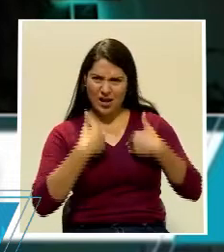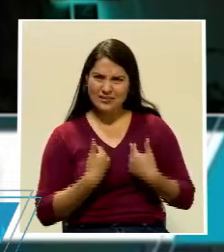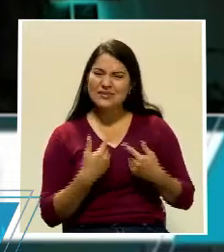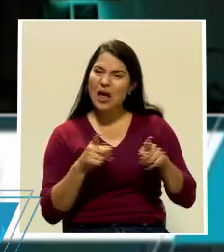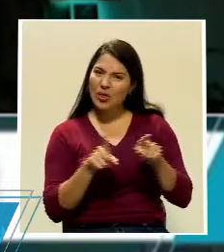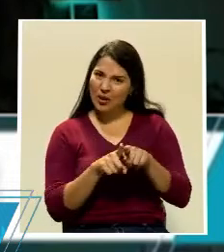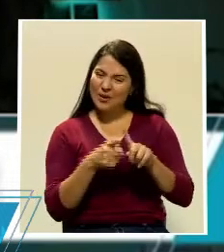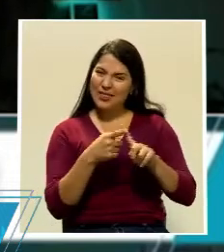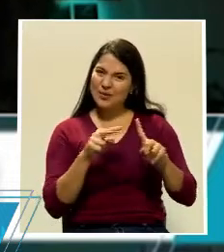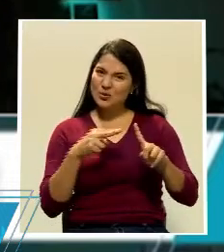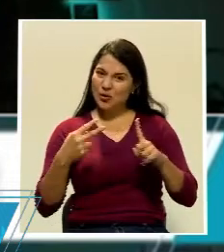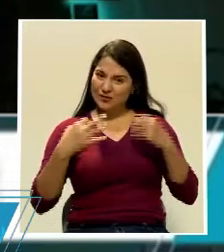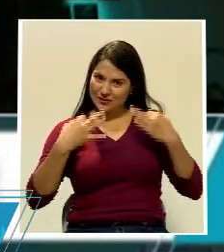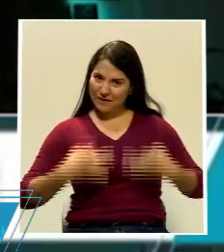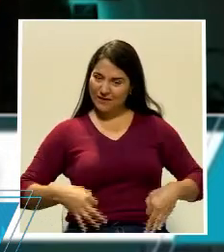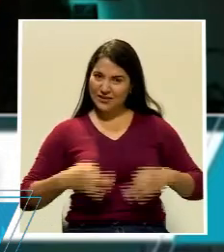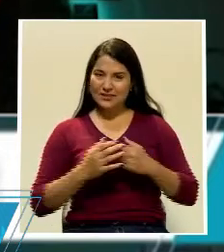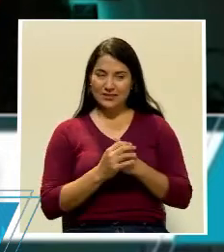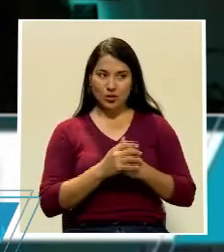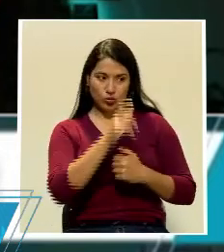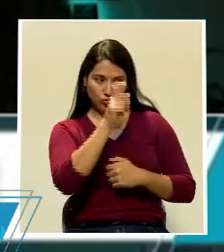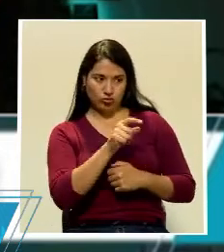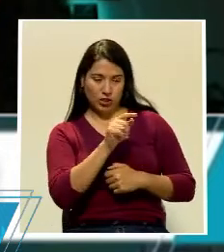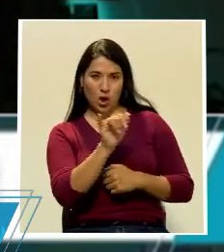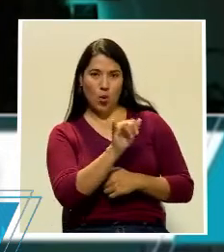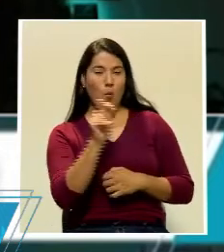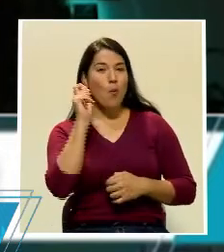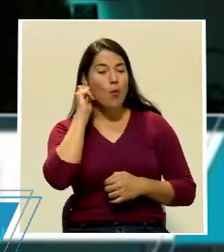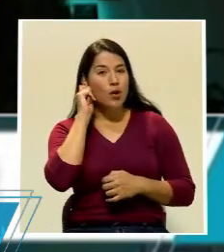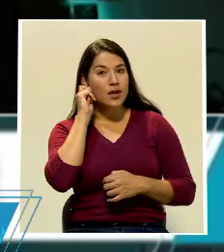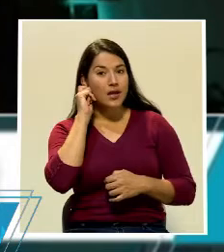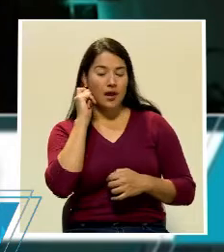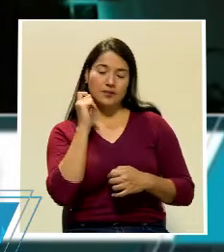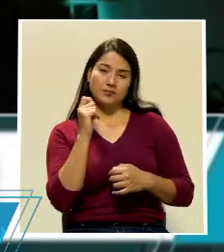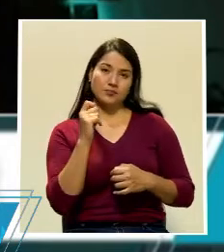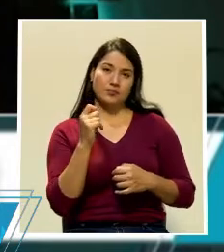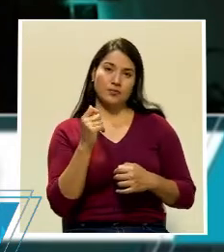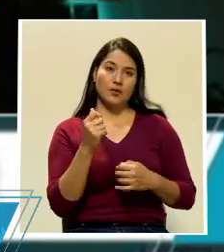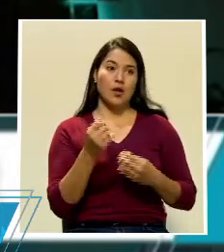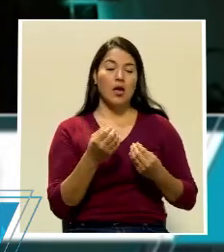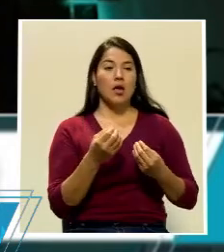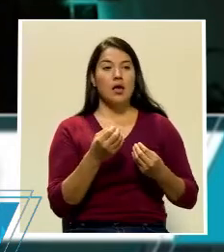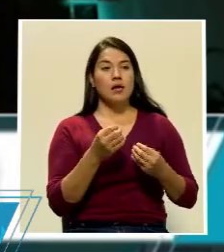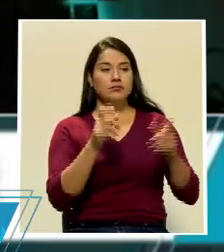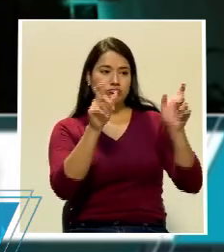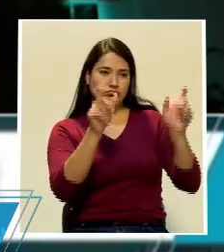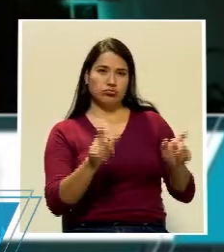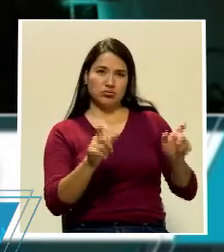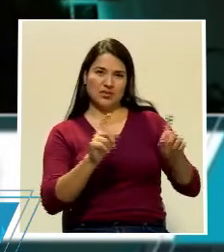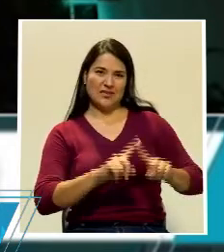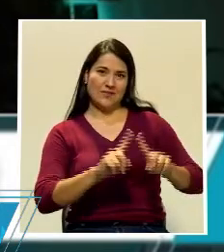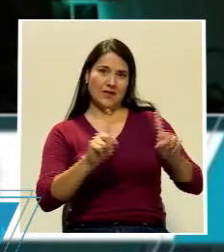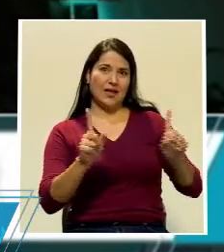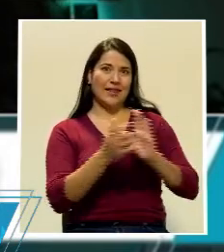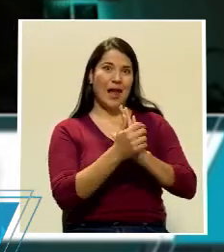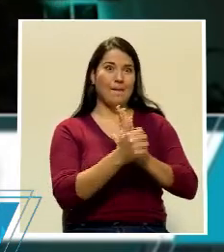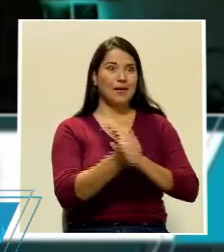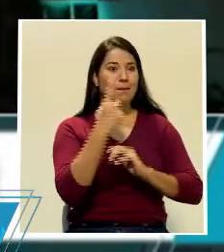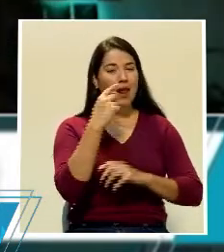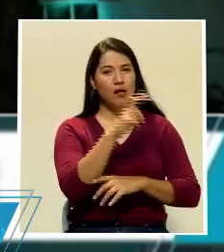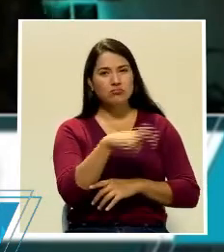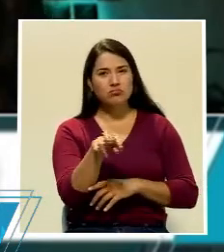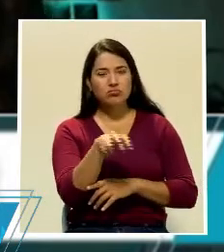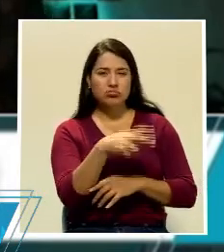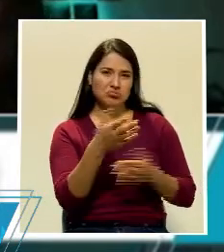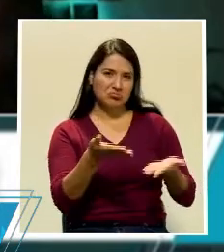físico? Desde ser mujer, digamos que hay una diferencia de capacidad de transporte.